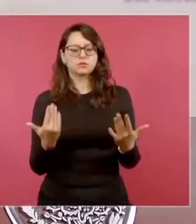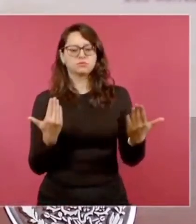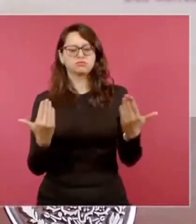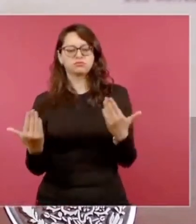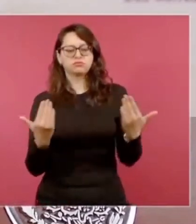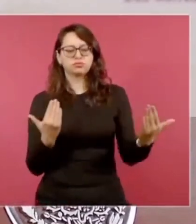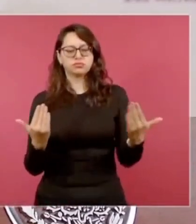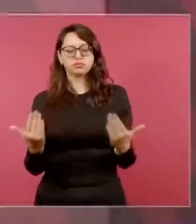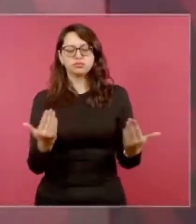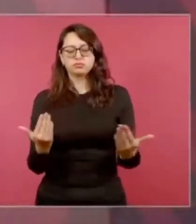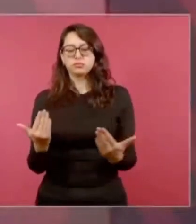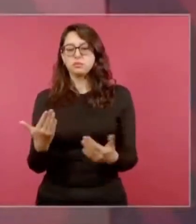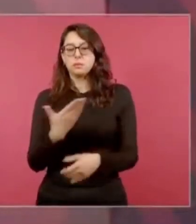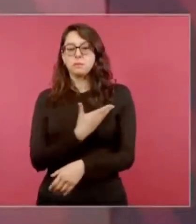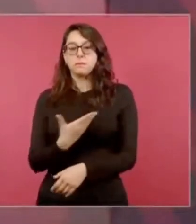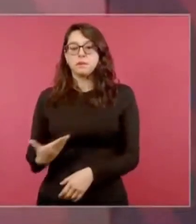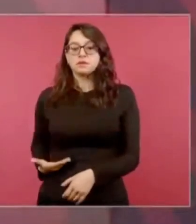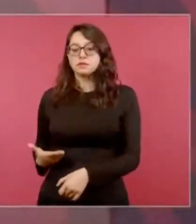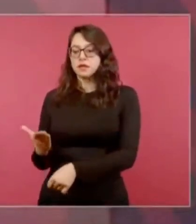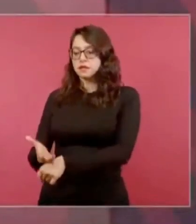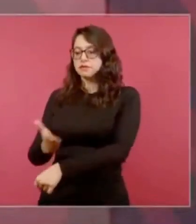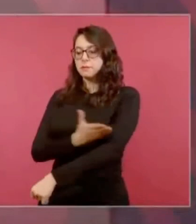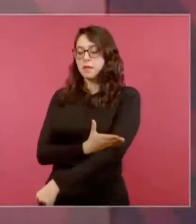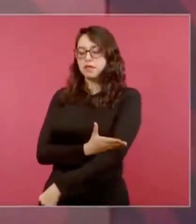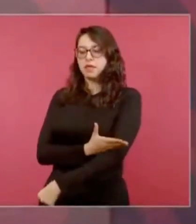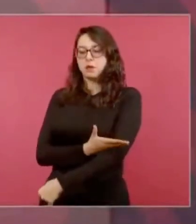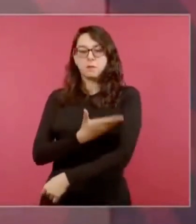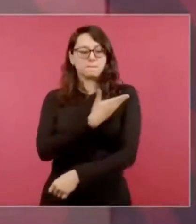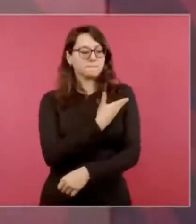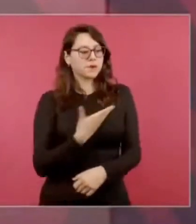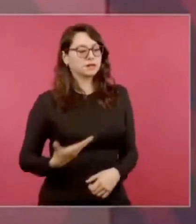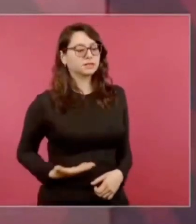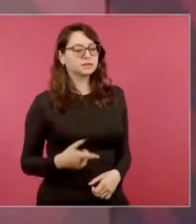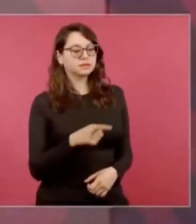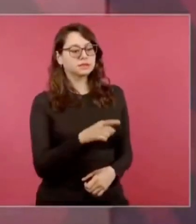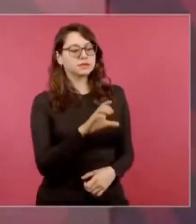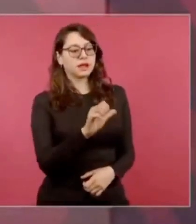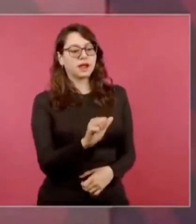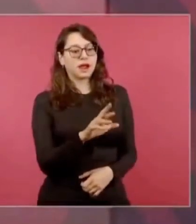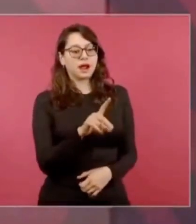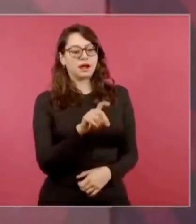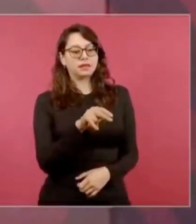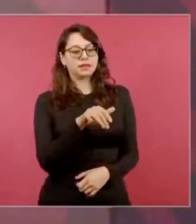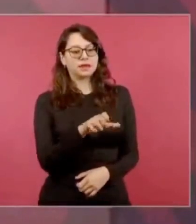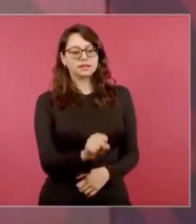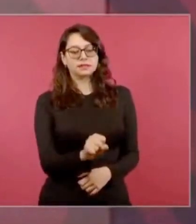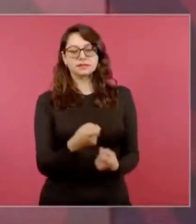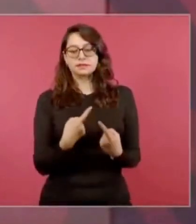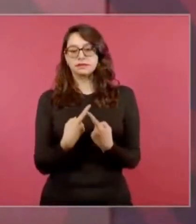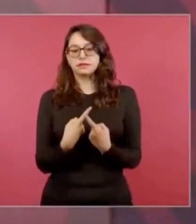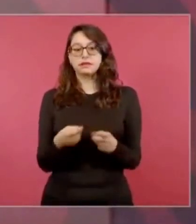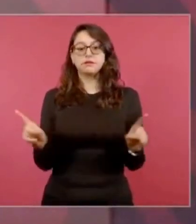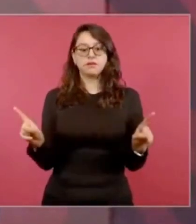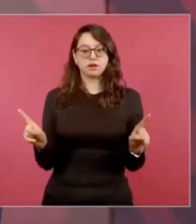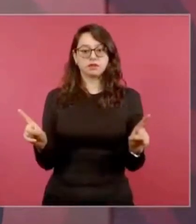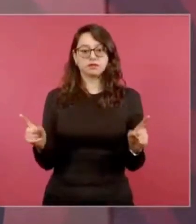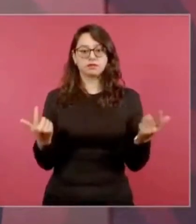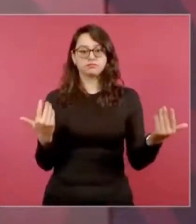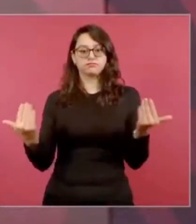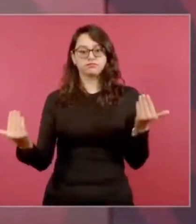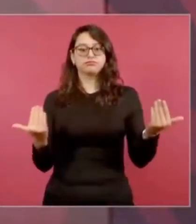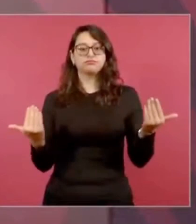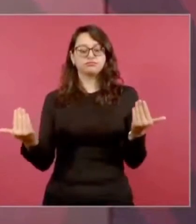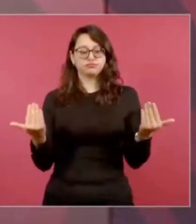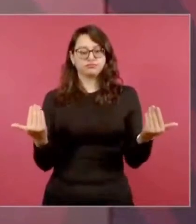presidente Madero y la que aplica el presidente Cárdenas. El presidente